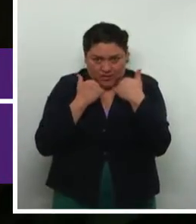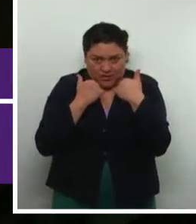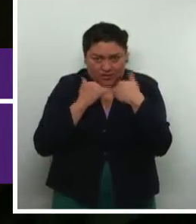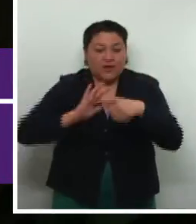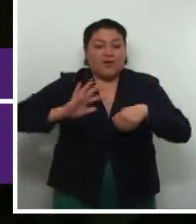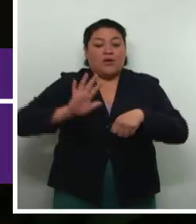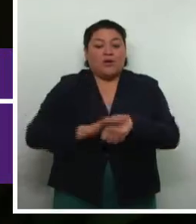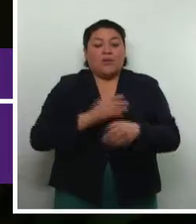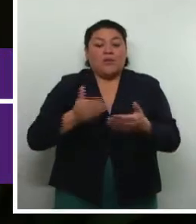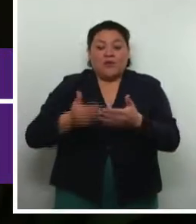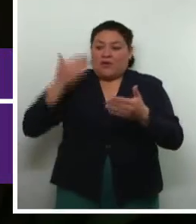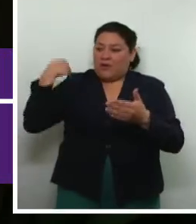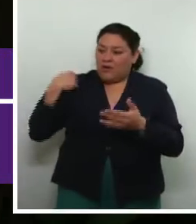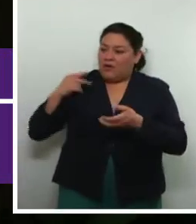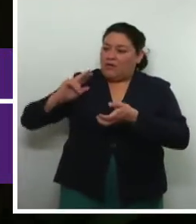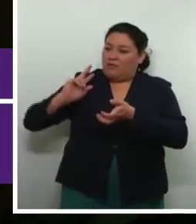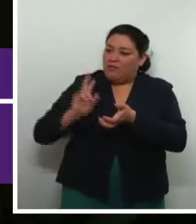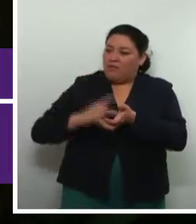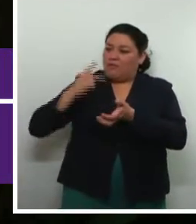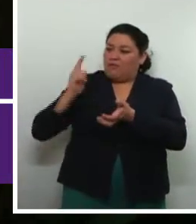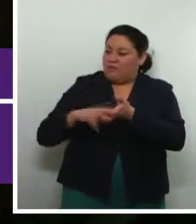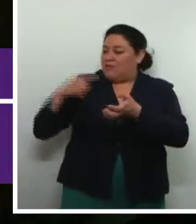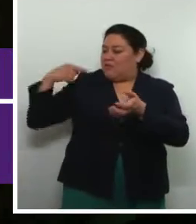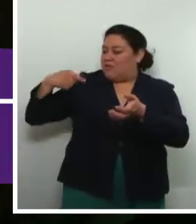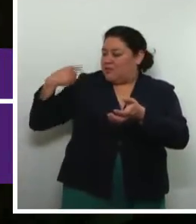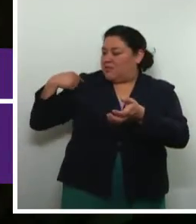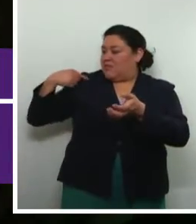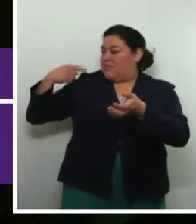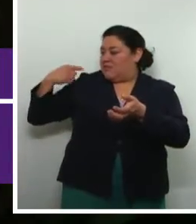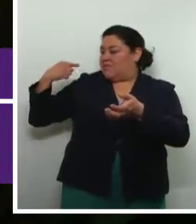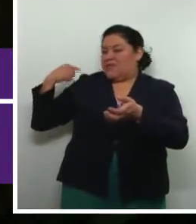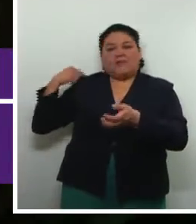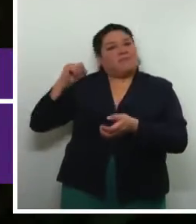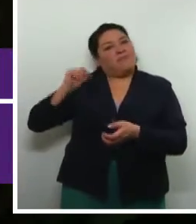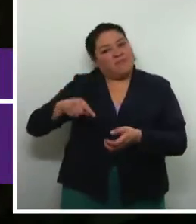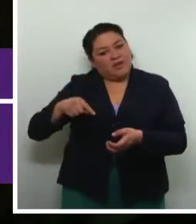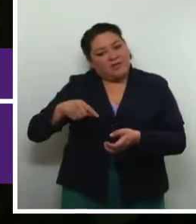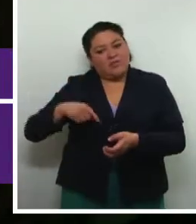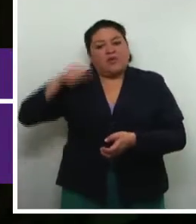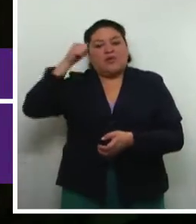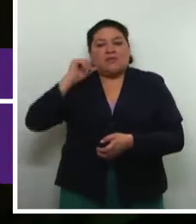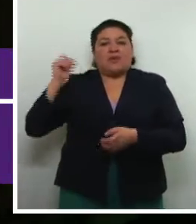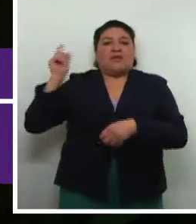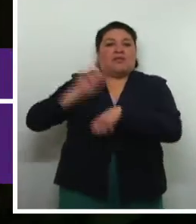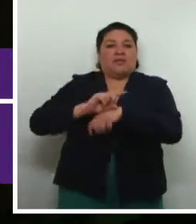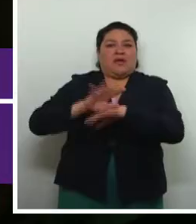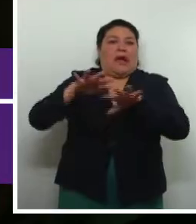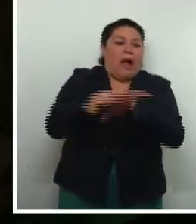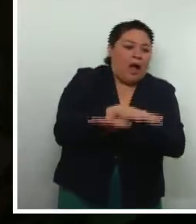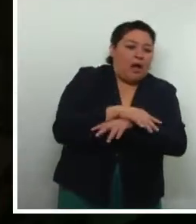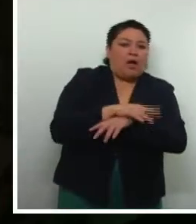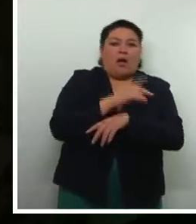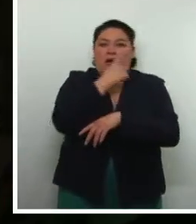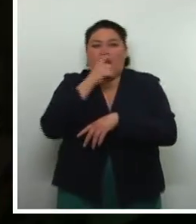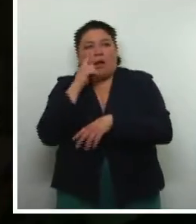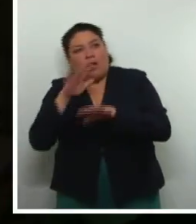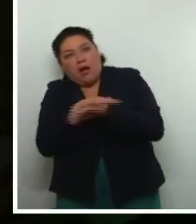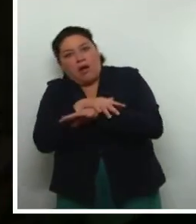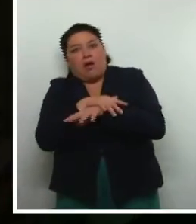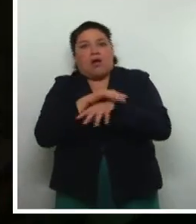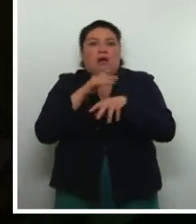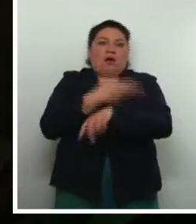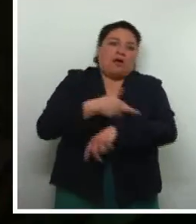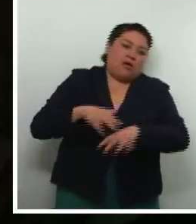que ha venido sucediendo los últimos días y se ha venido cambiando día con día el criterio que se está